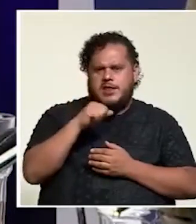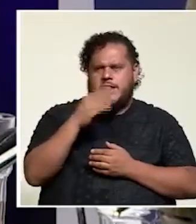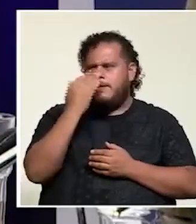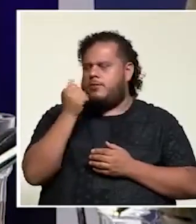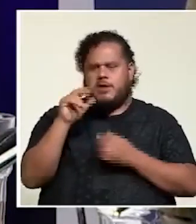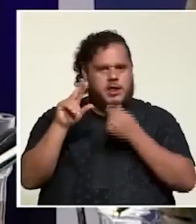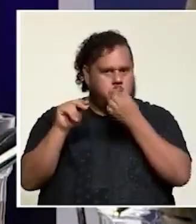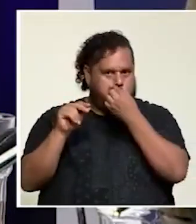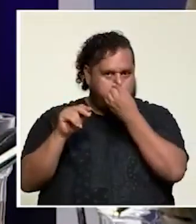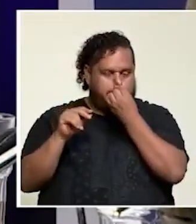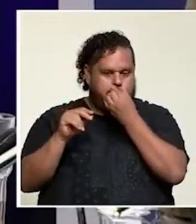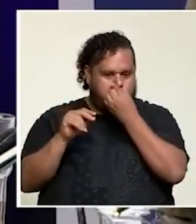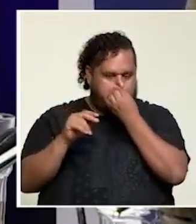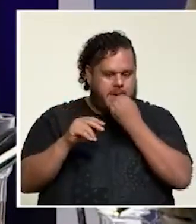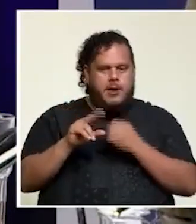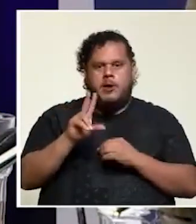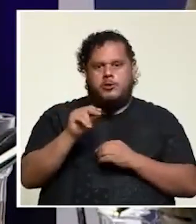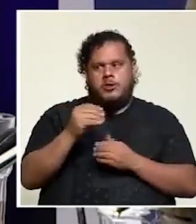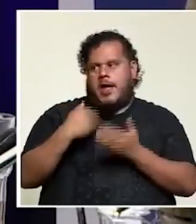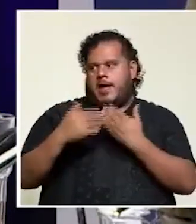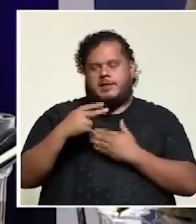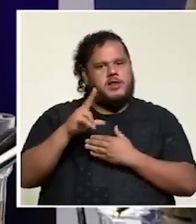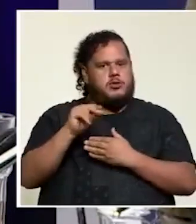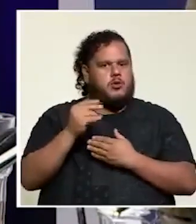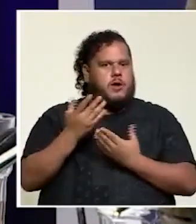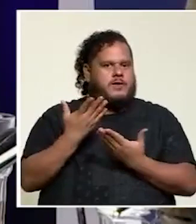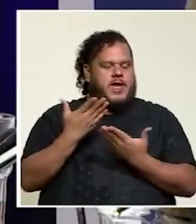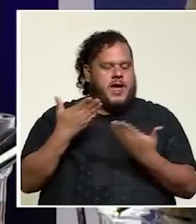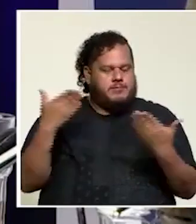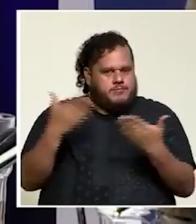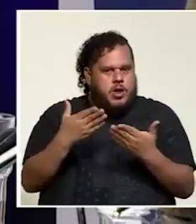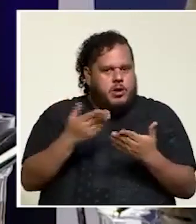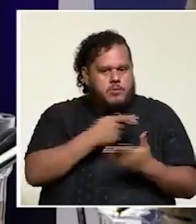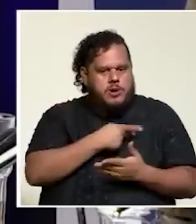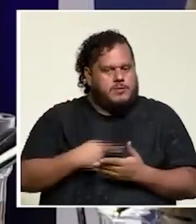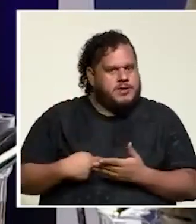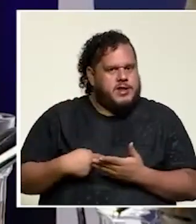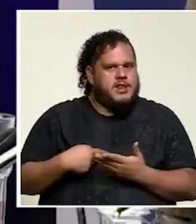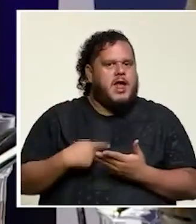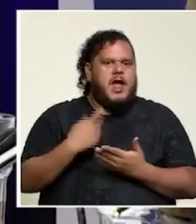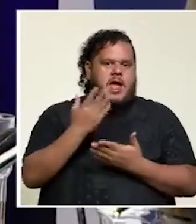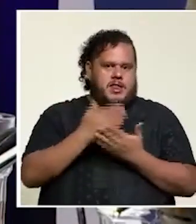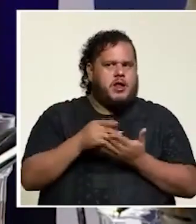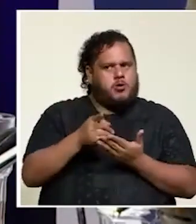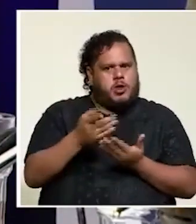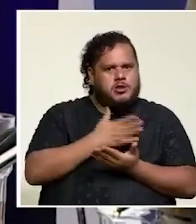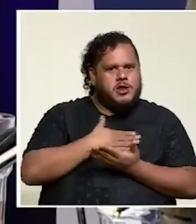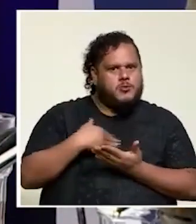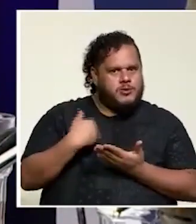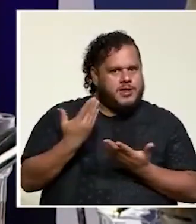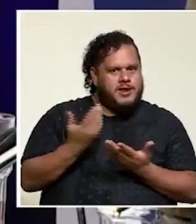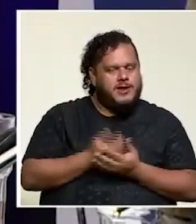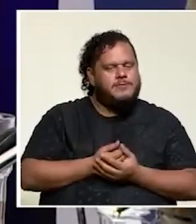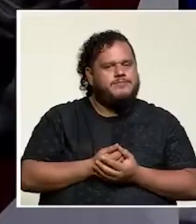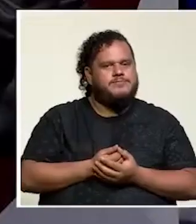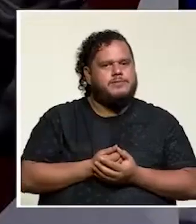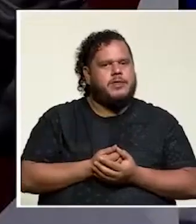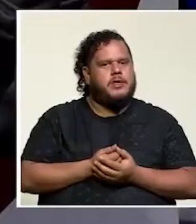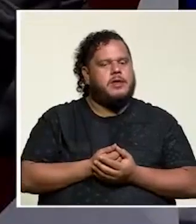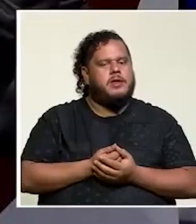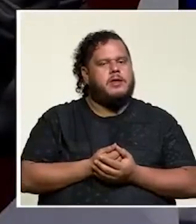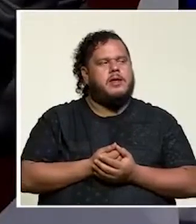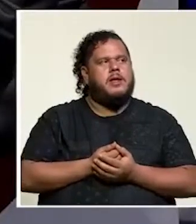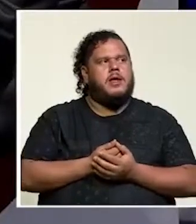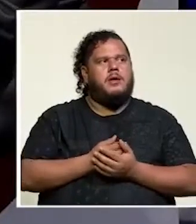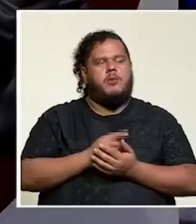no había optado antes por la presidencia? Porque este es un anhelo acariciado por usted. En